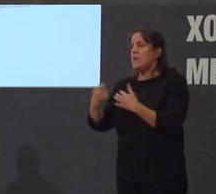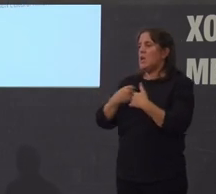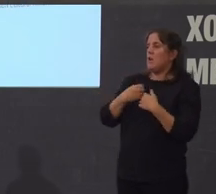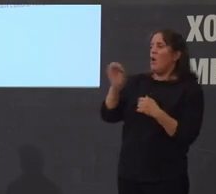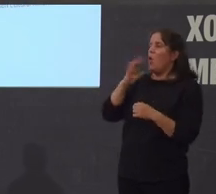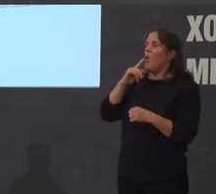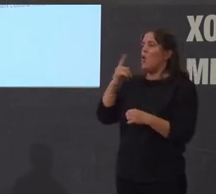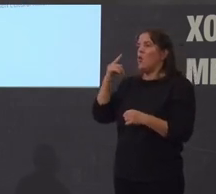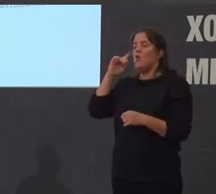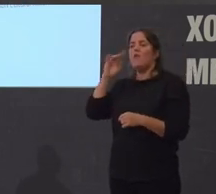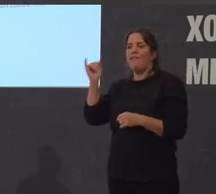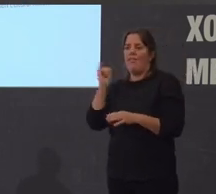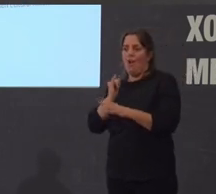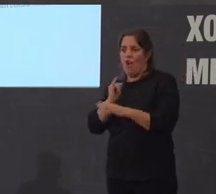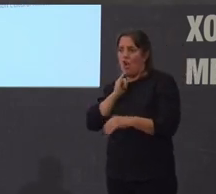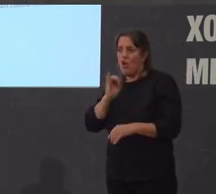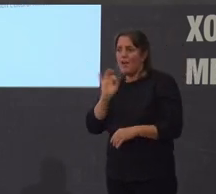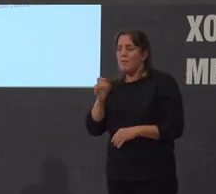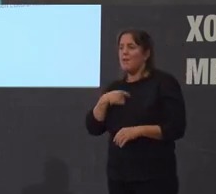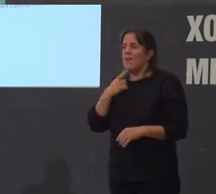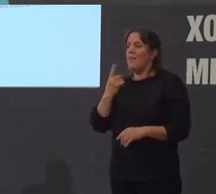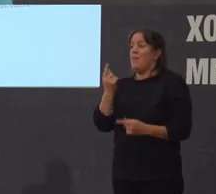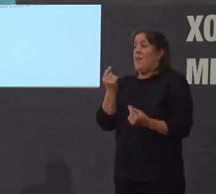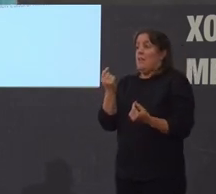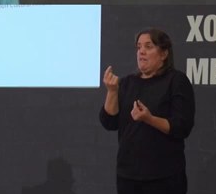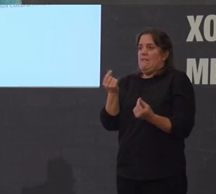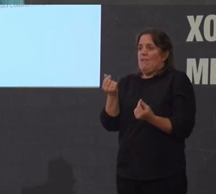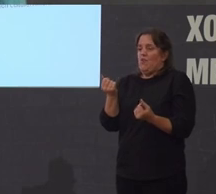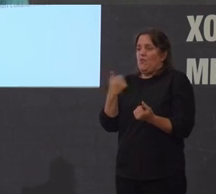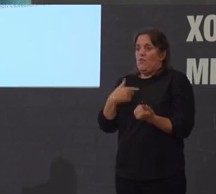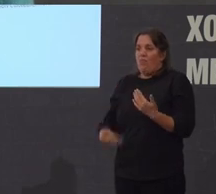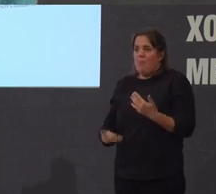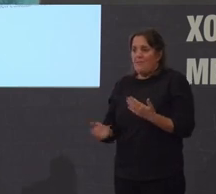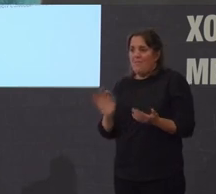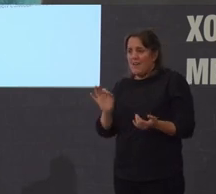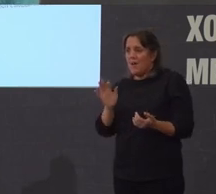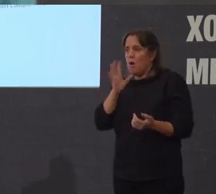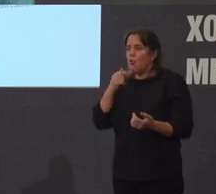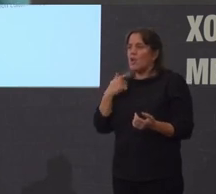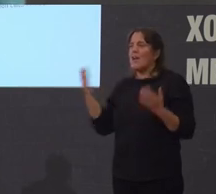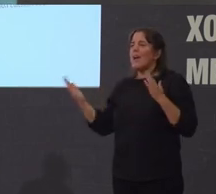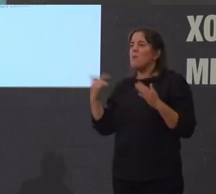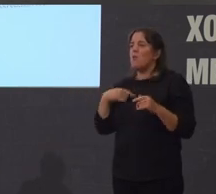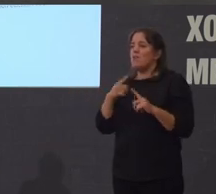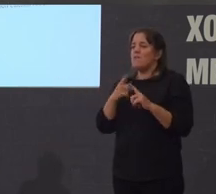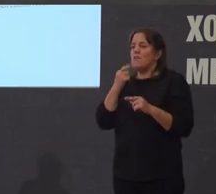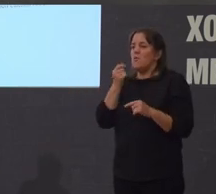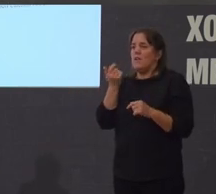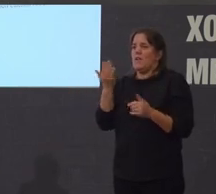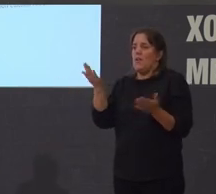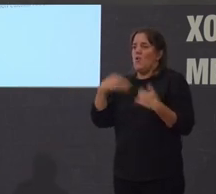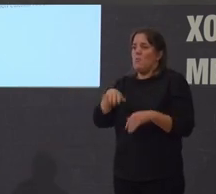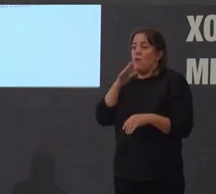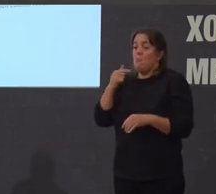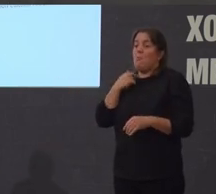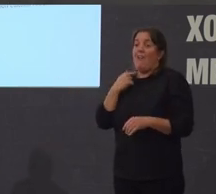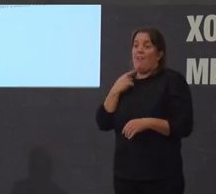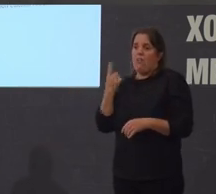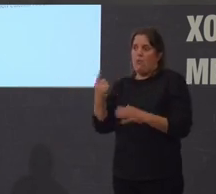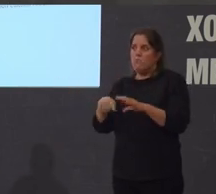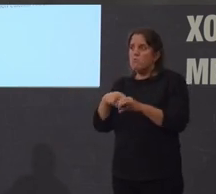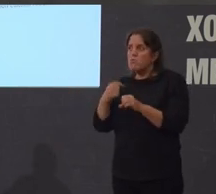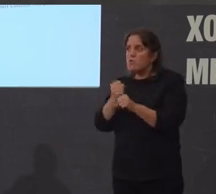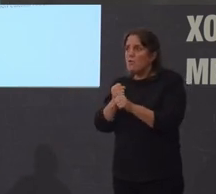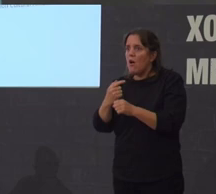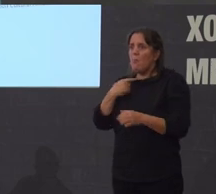ideológica la componente económica es fundamental porque no usamos de penuria o pérdida de puestos de trabajo significaba